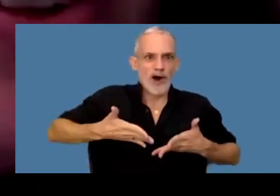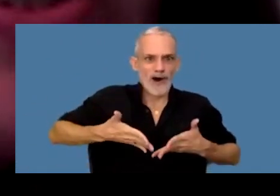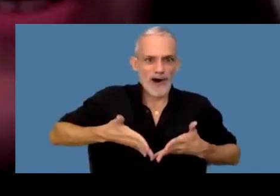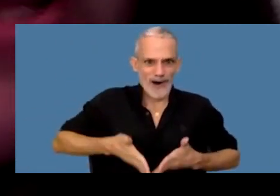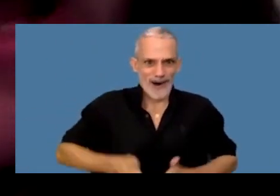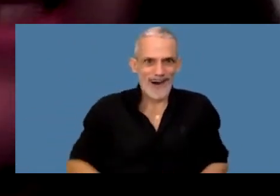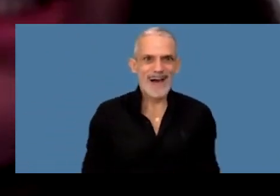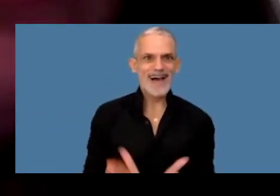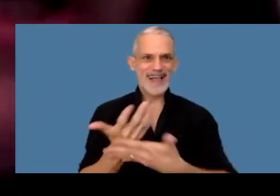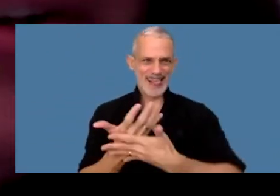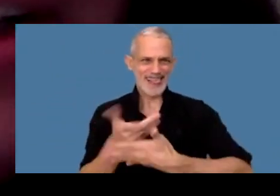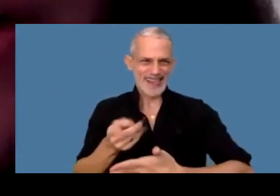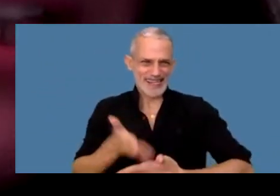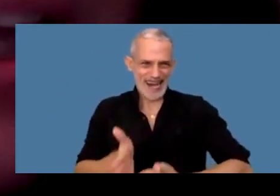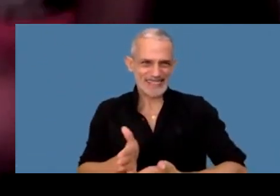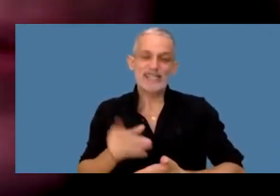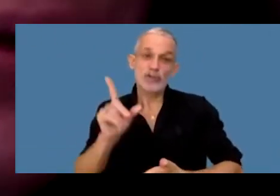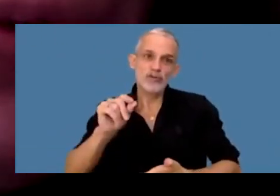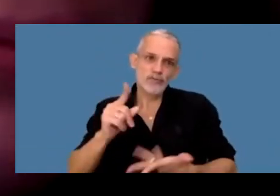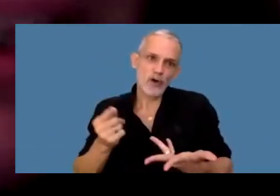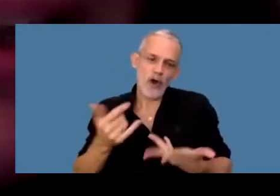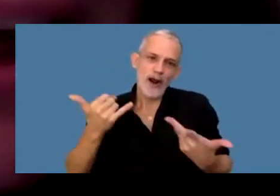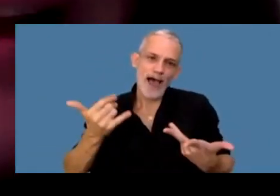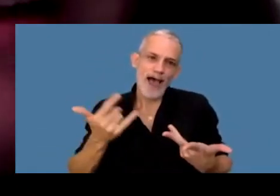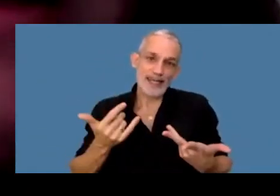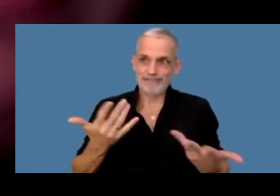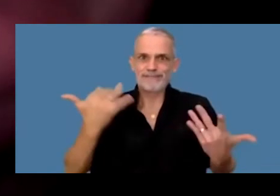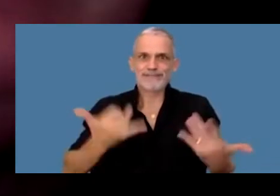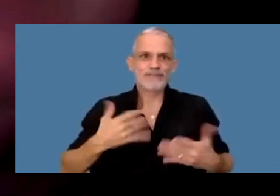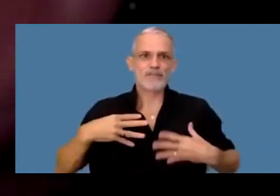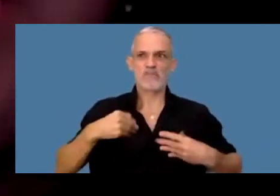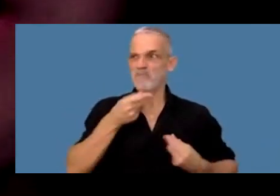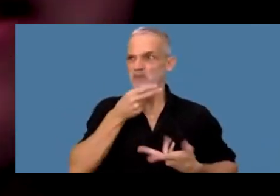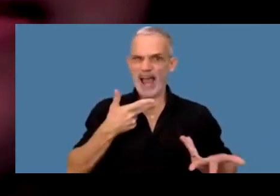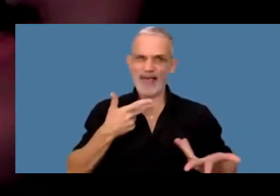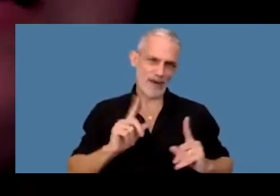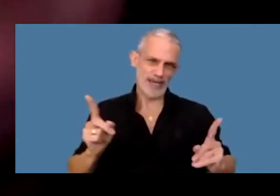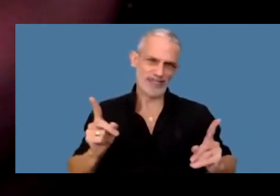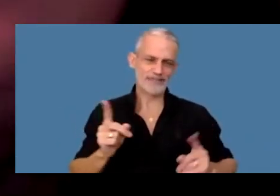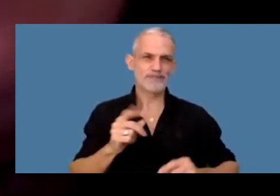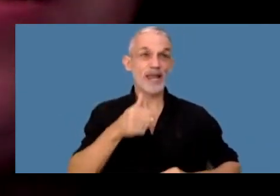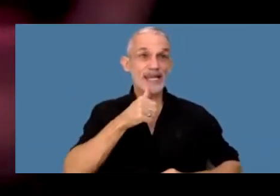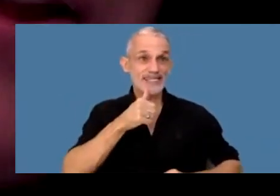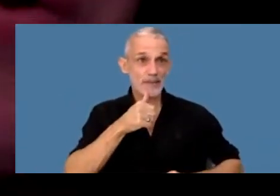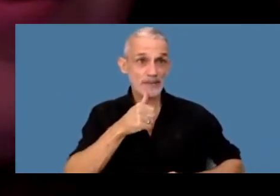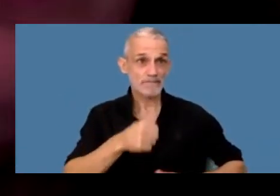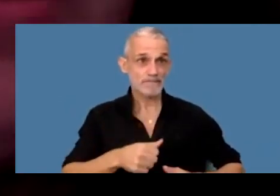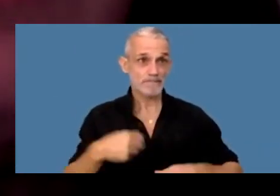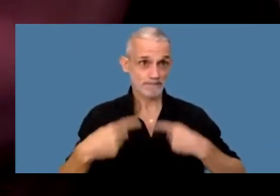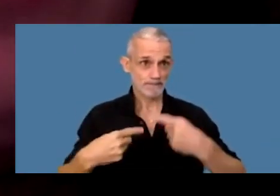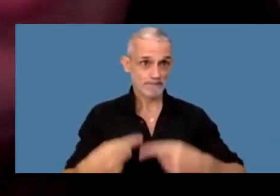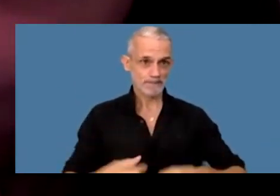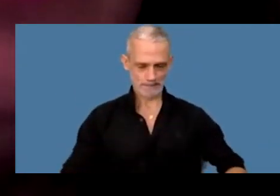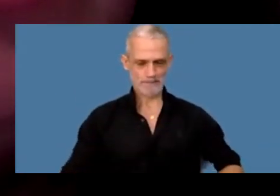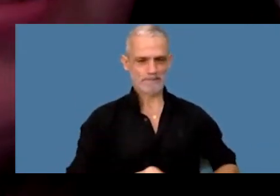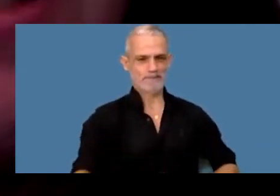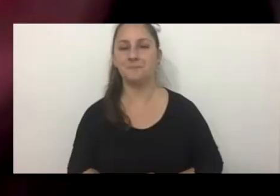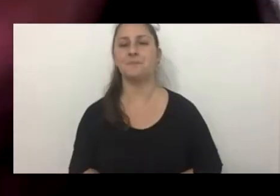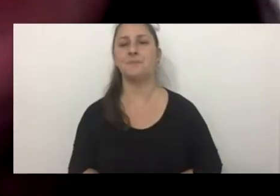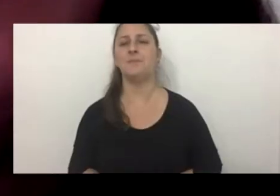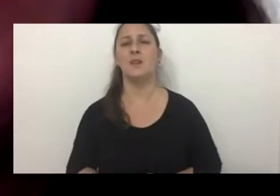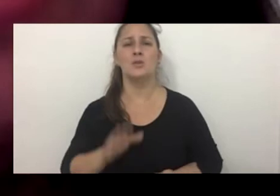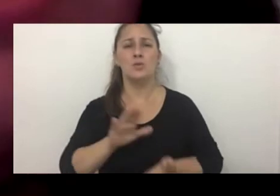dolor, ¿no? Esto que tenemos tan inculcado del dolor del parto, como algo más asociado al sufrimiento que a un